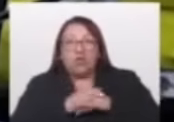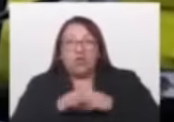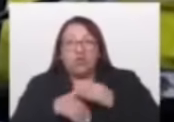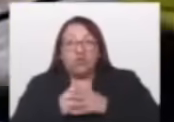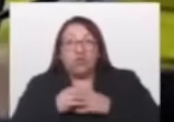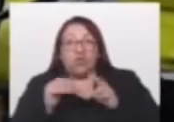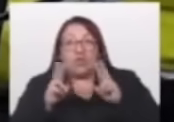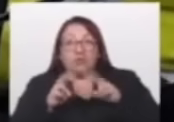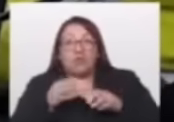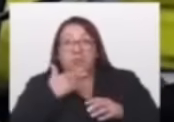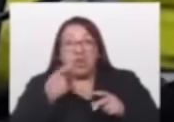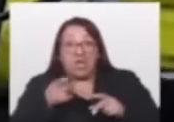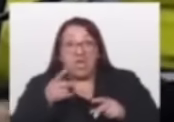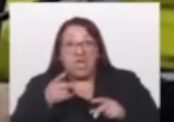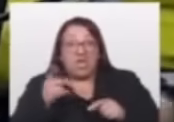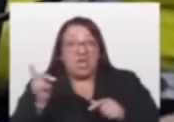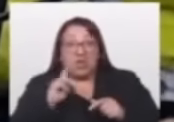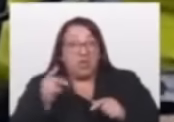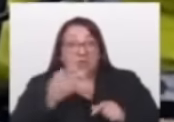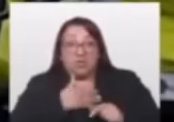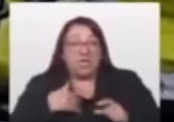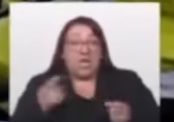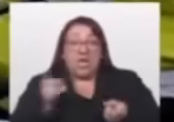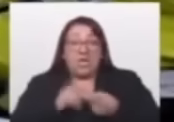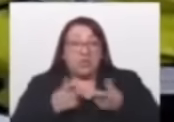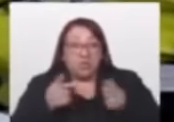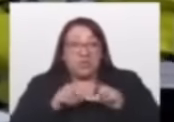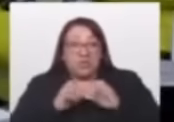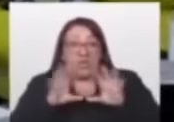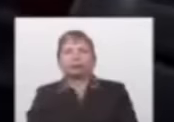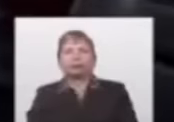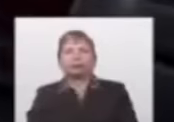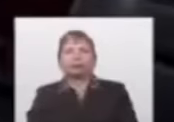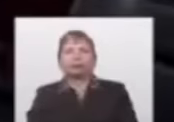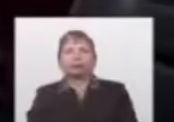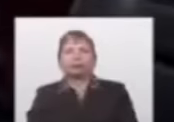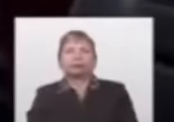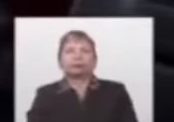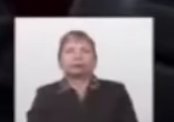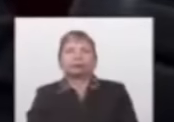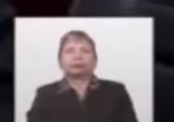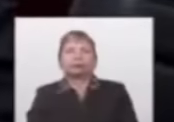lo más saludable sería que no, señor presidente, hasta que se aclaren todos estos temas. Gracias.